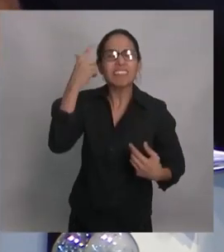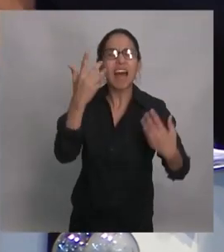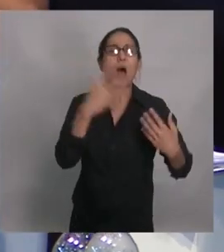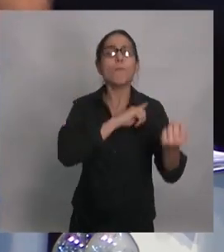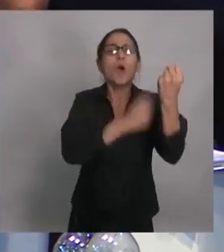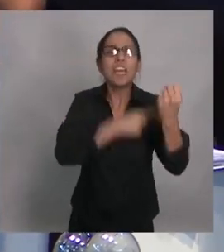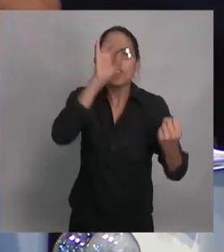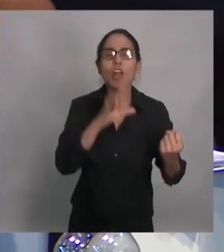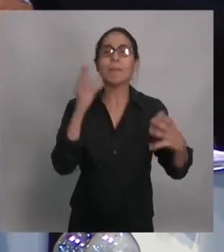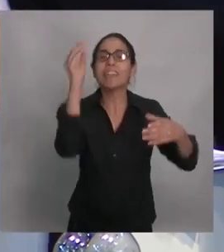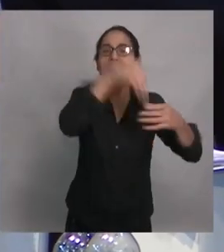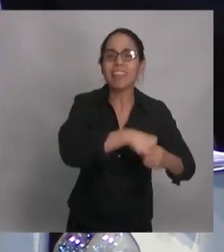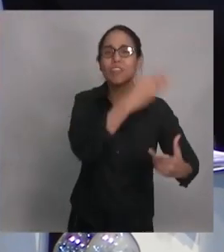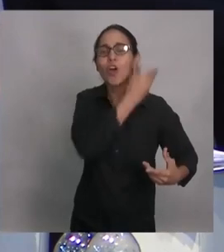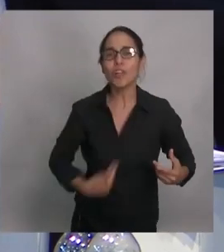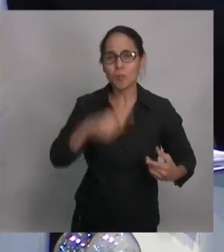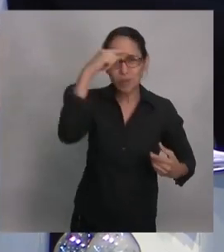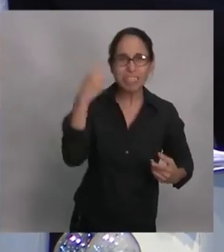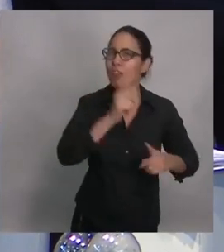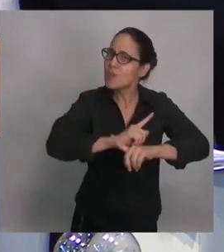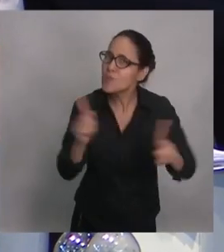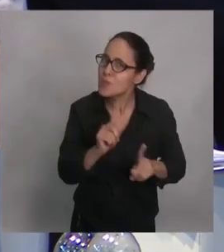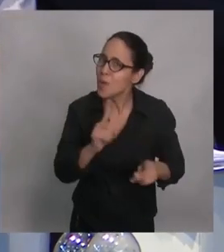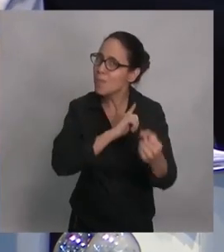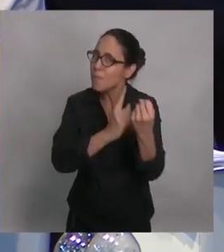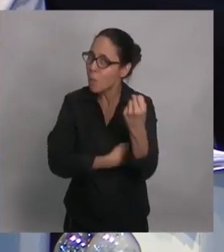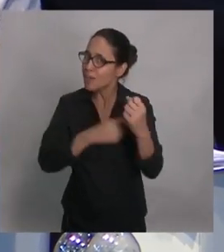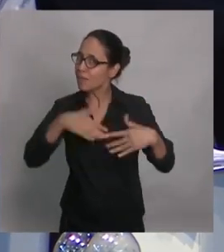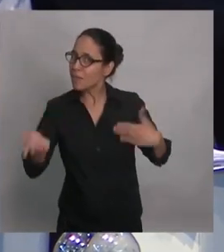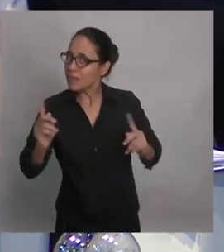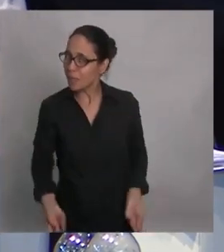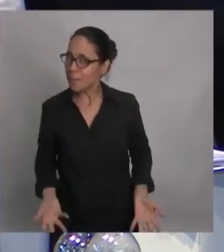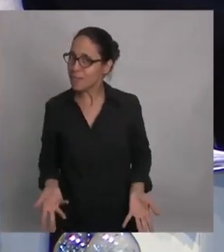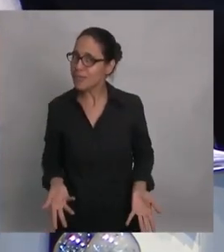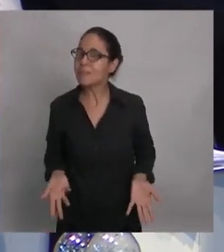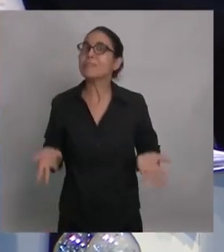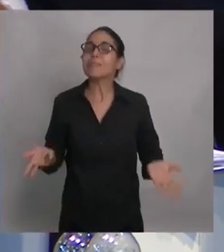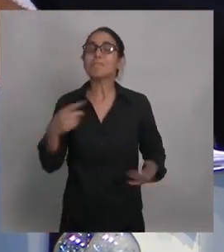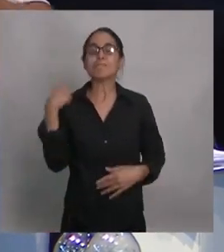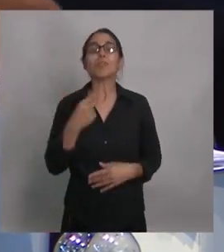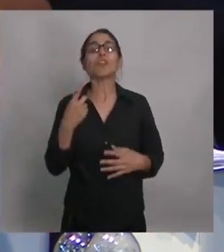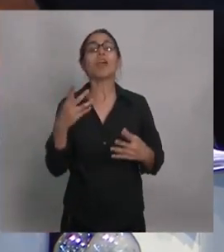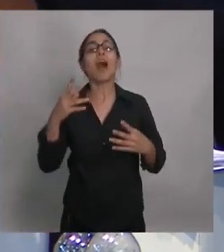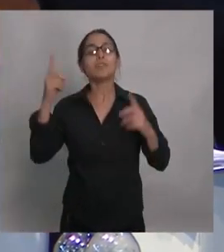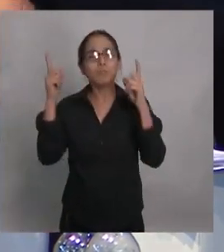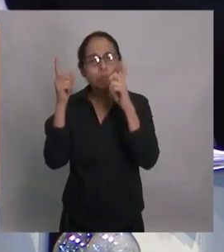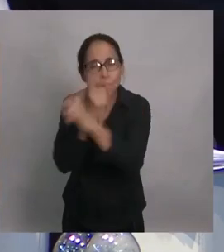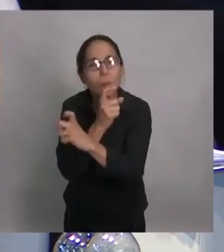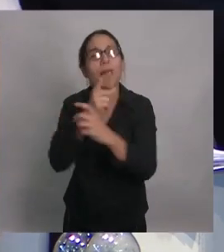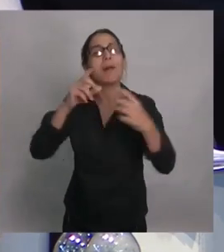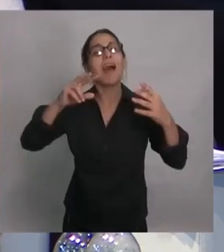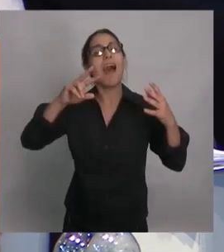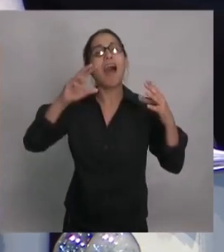Y en ese sentido también esta crisis de la democracia meramente formal, de la democracia